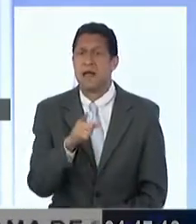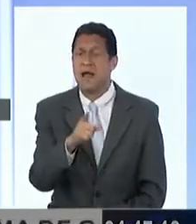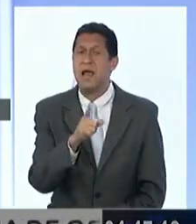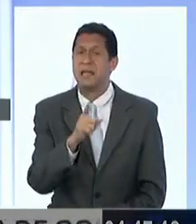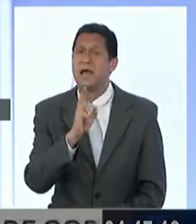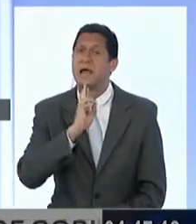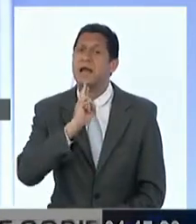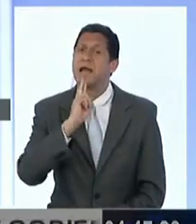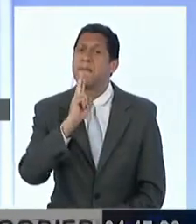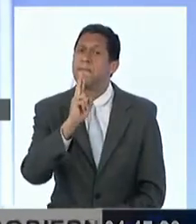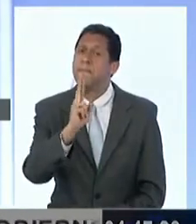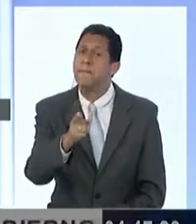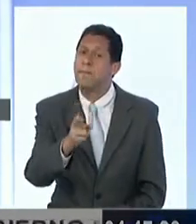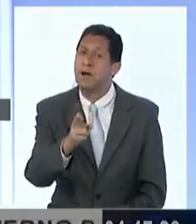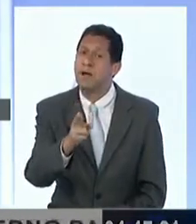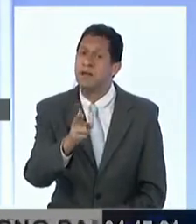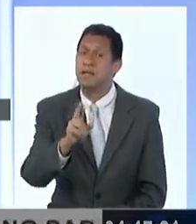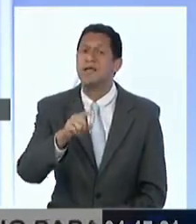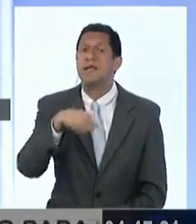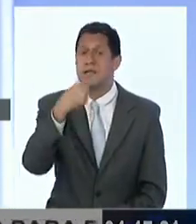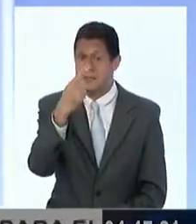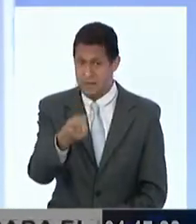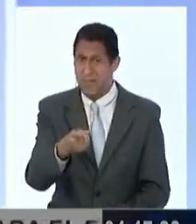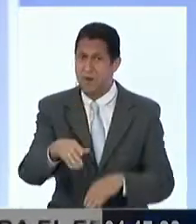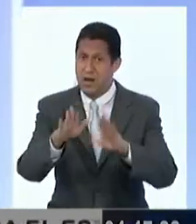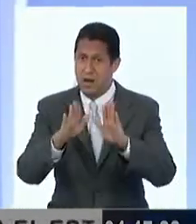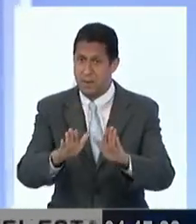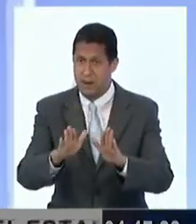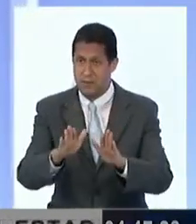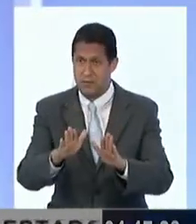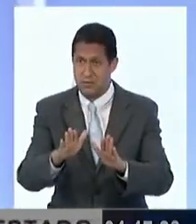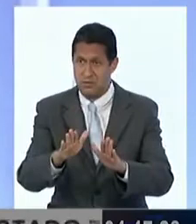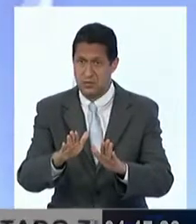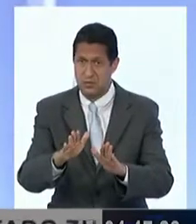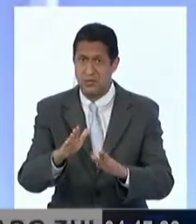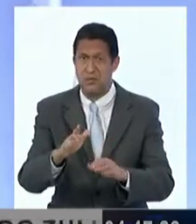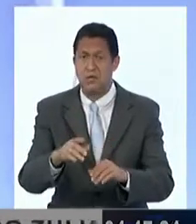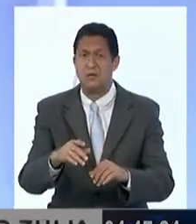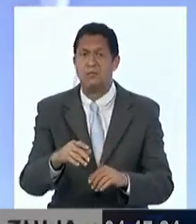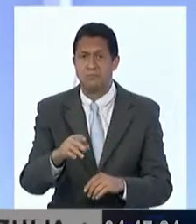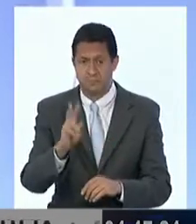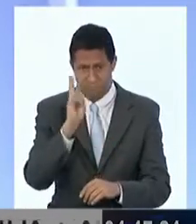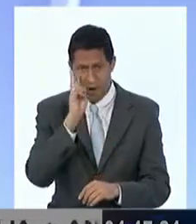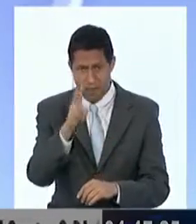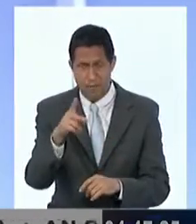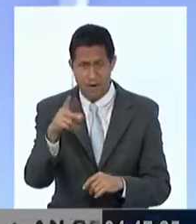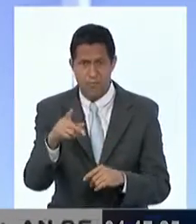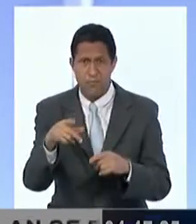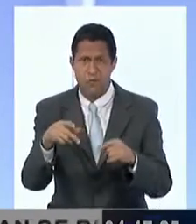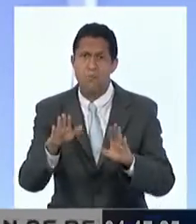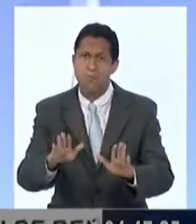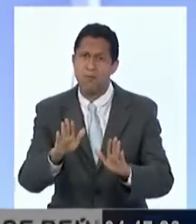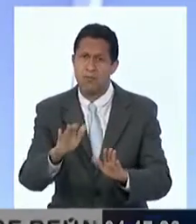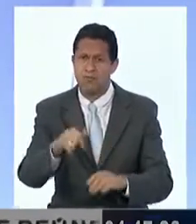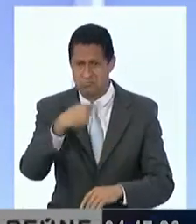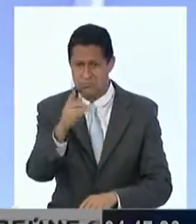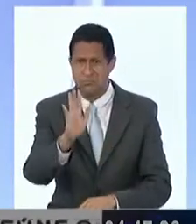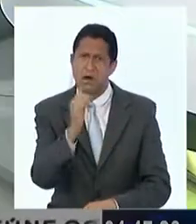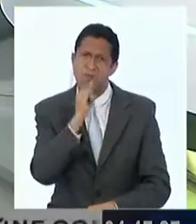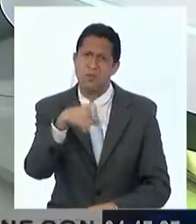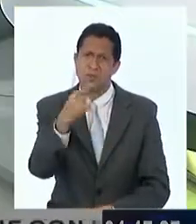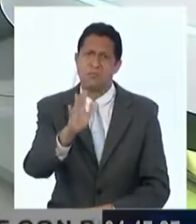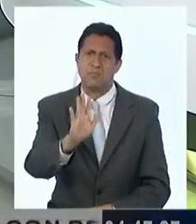abordemos esta interrogante al regreso de esta pausa que vemos a un corte ya volvemos